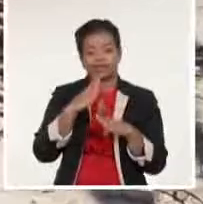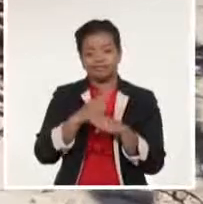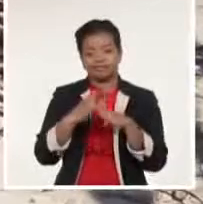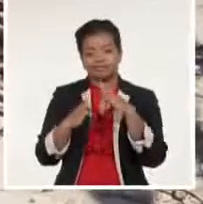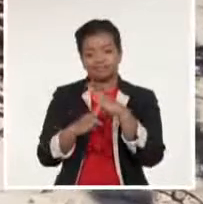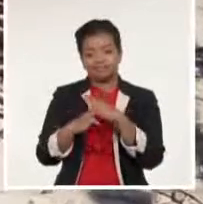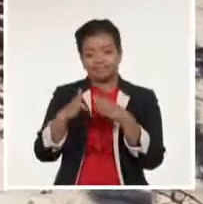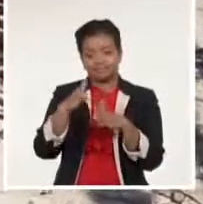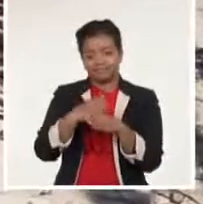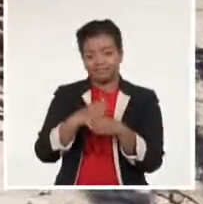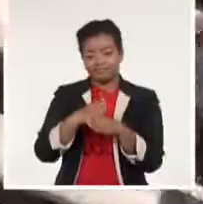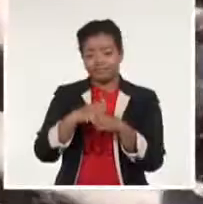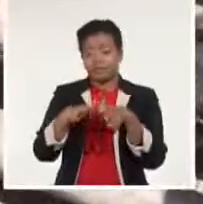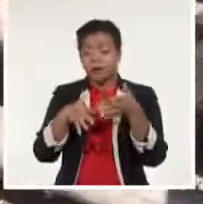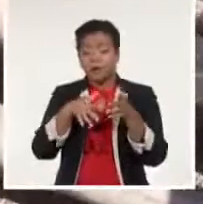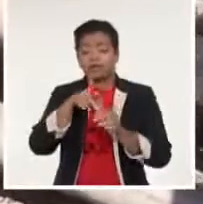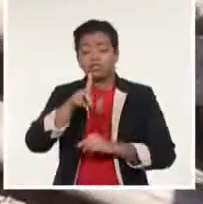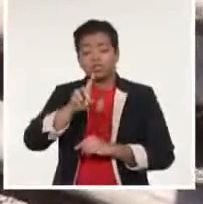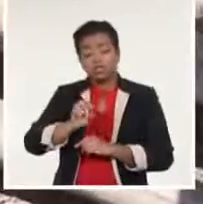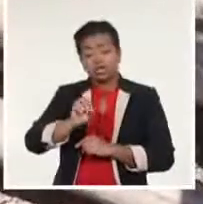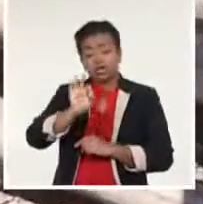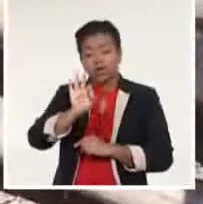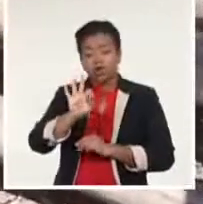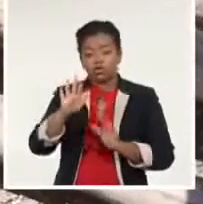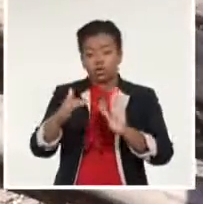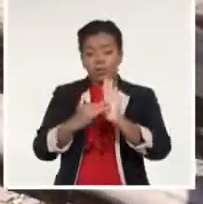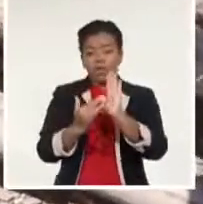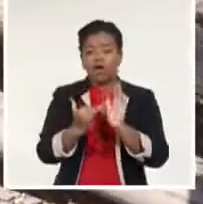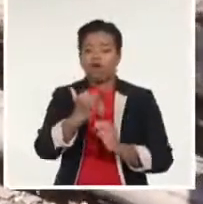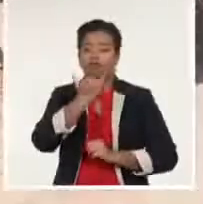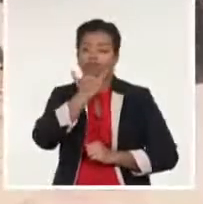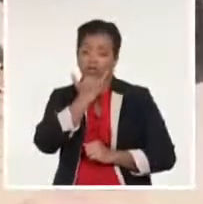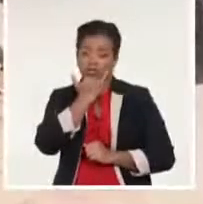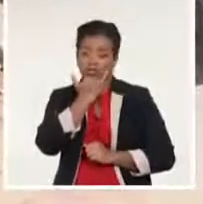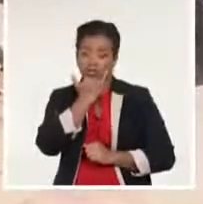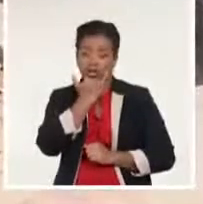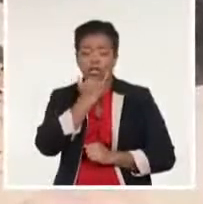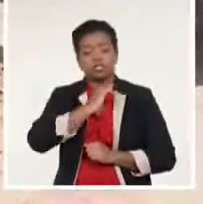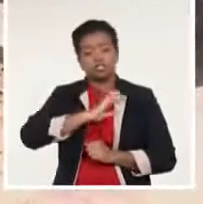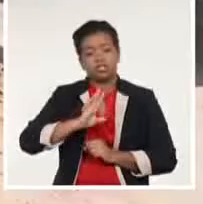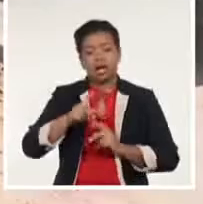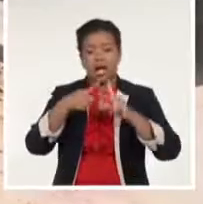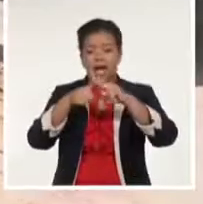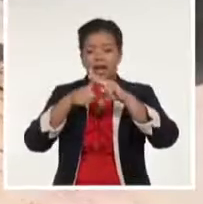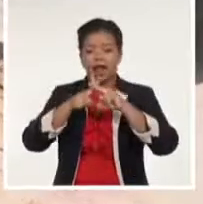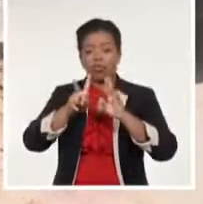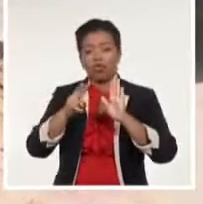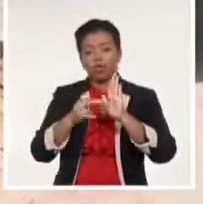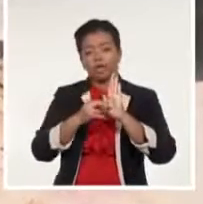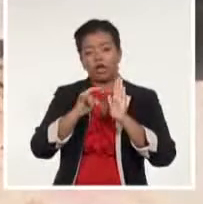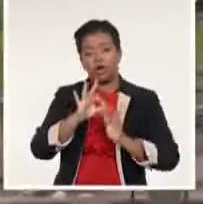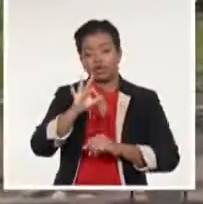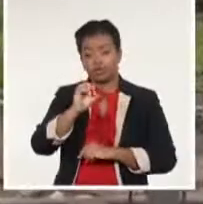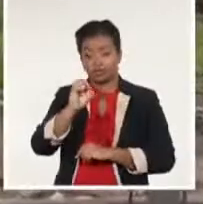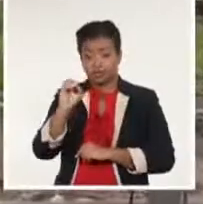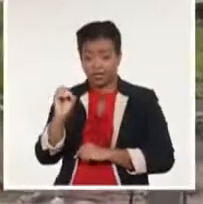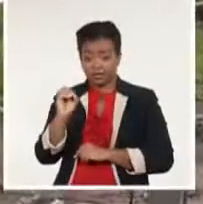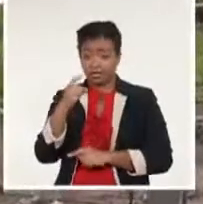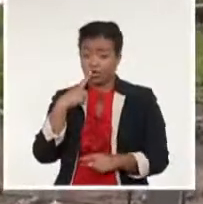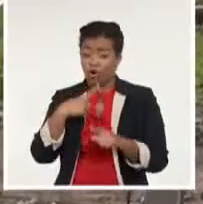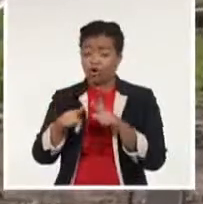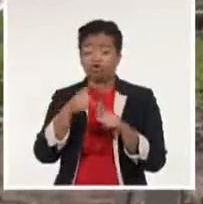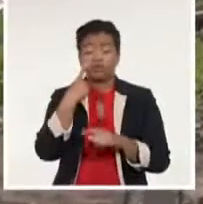de 108.000 afectadas, solo se han recuperado unas 2.800. Entre otros factores que condicionan la